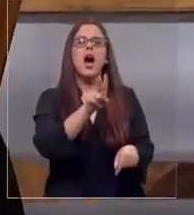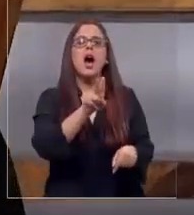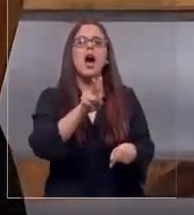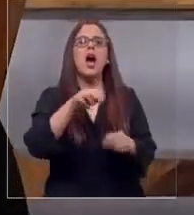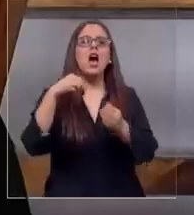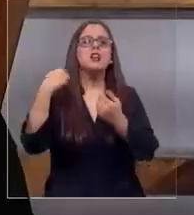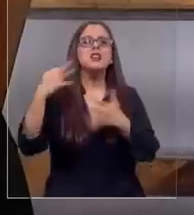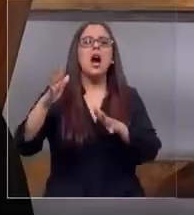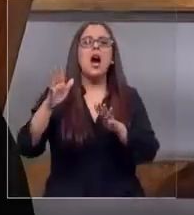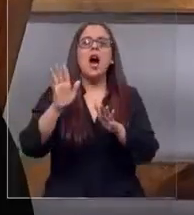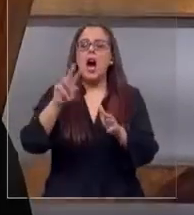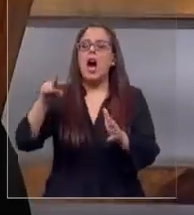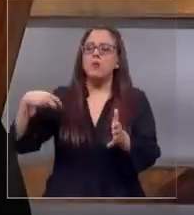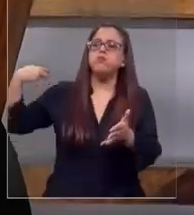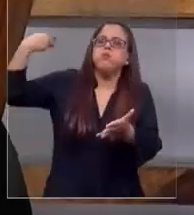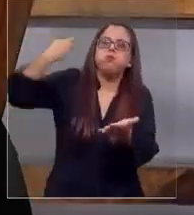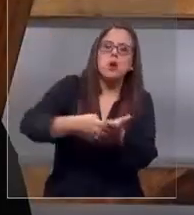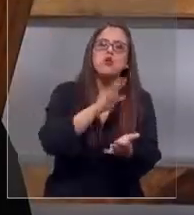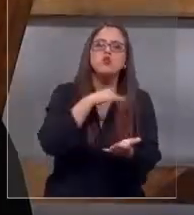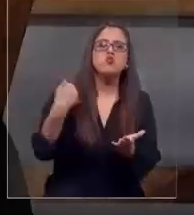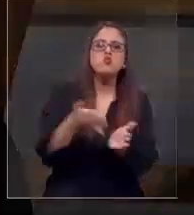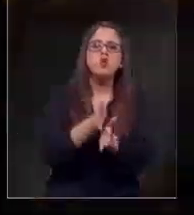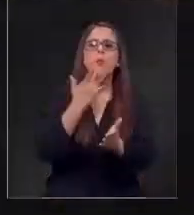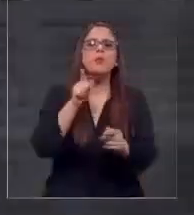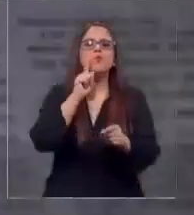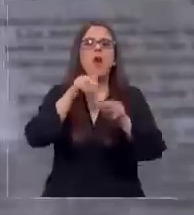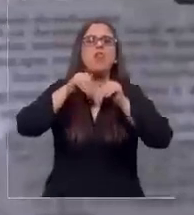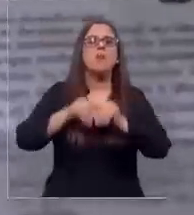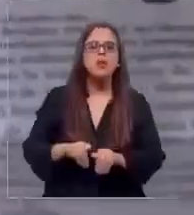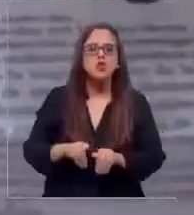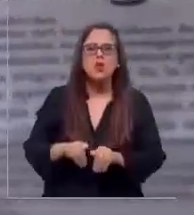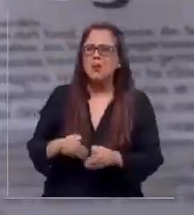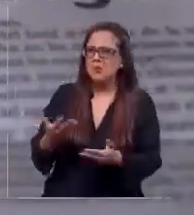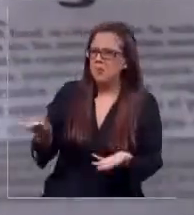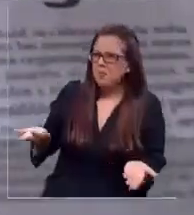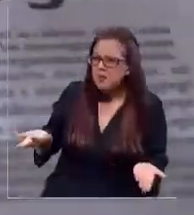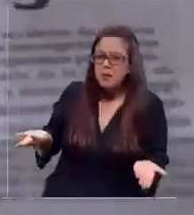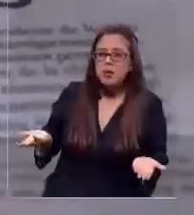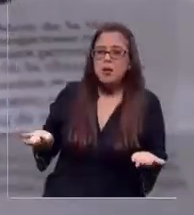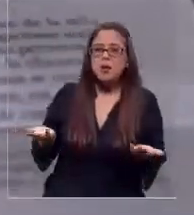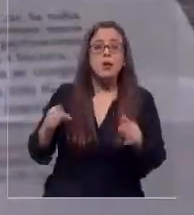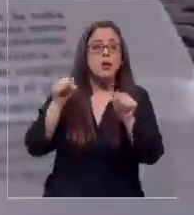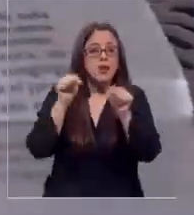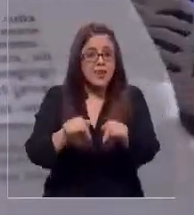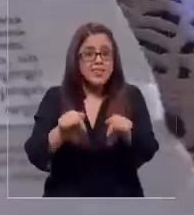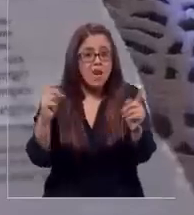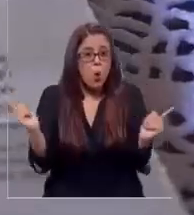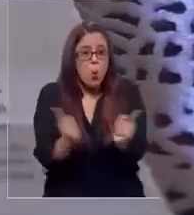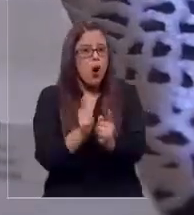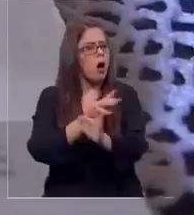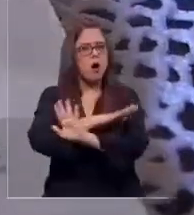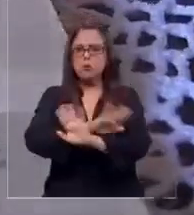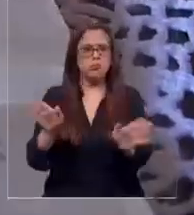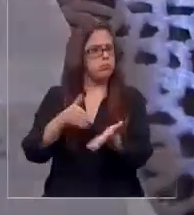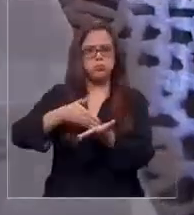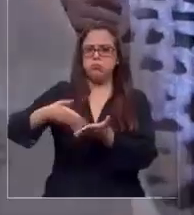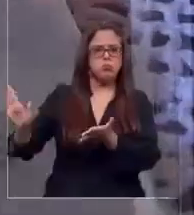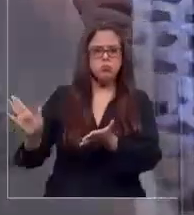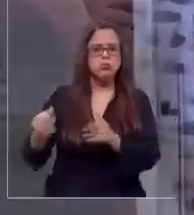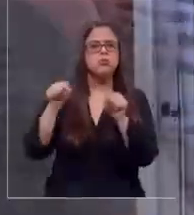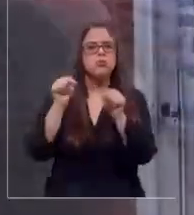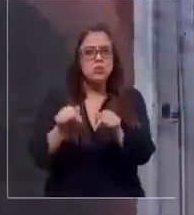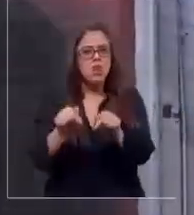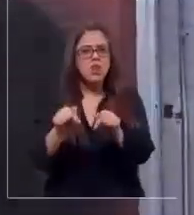crónica. Perdón, le dije, ¿de qué me habla usted a mí? Descartan absolutamente esta conclusión, una a la que